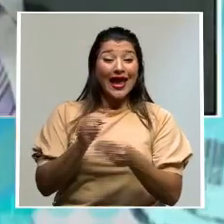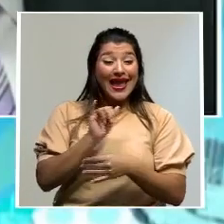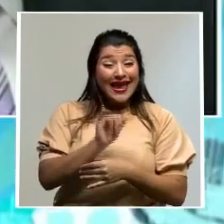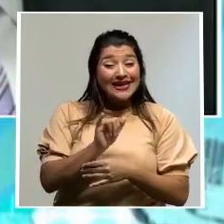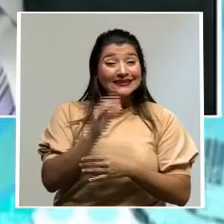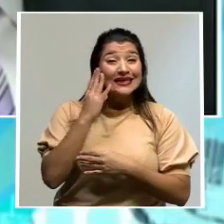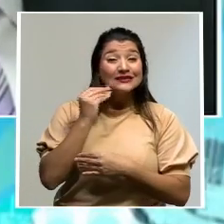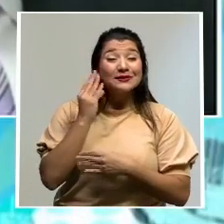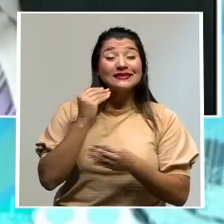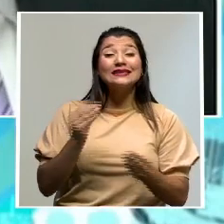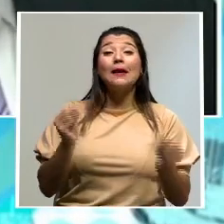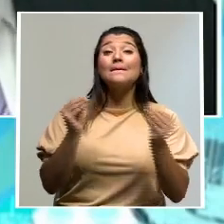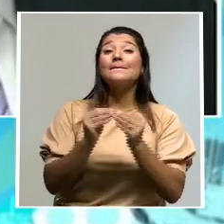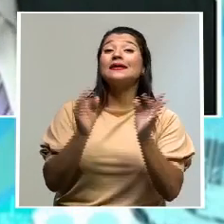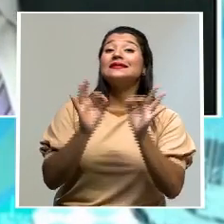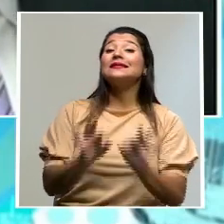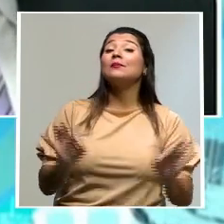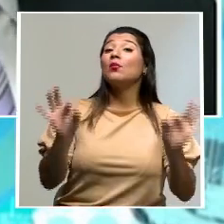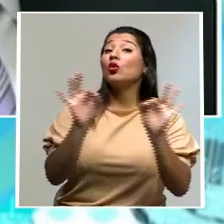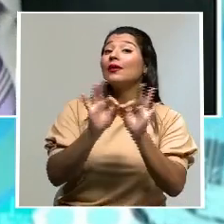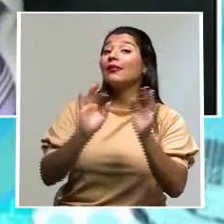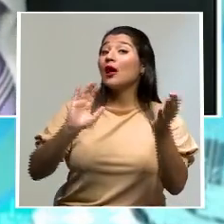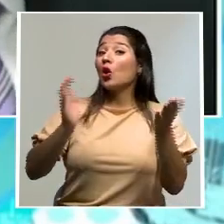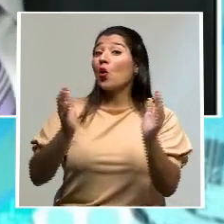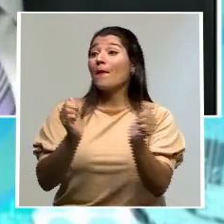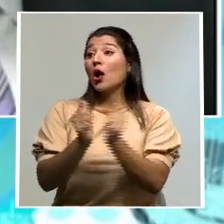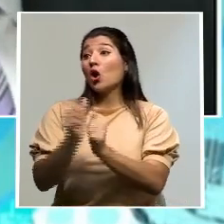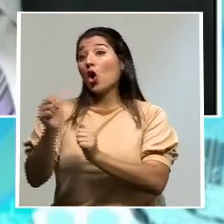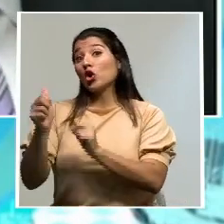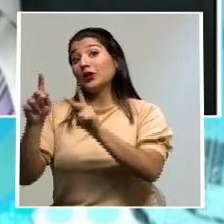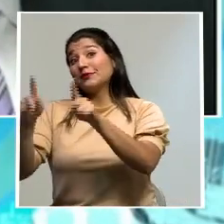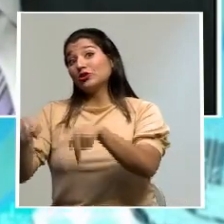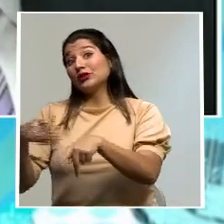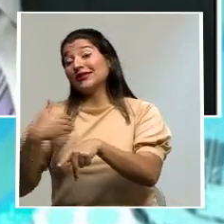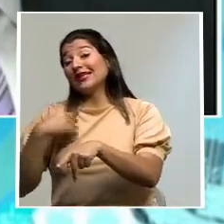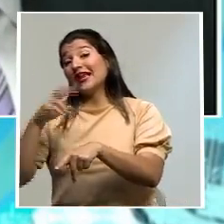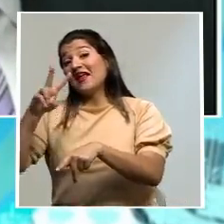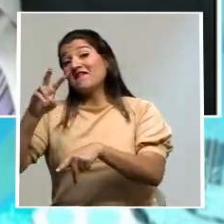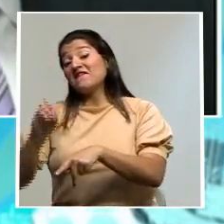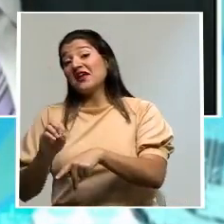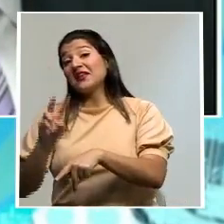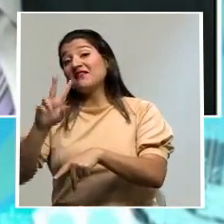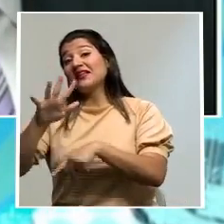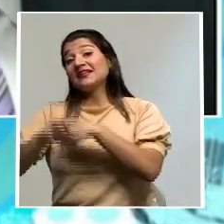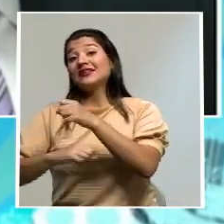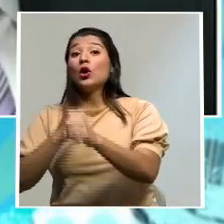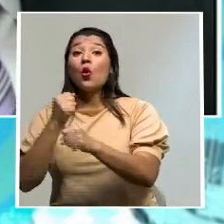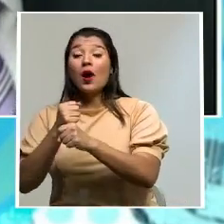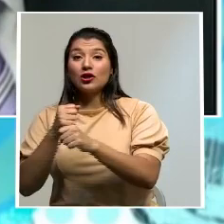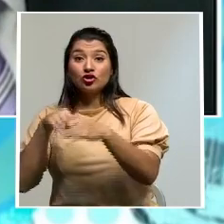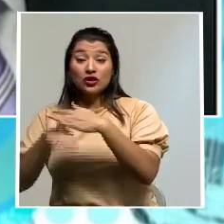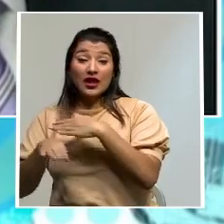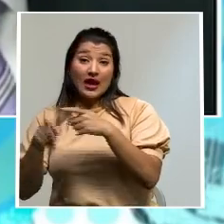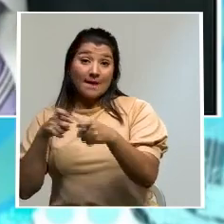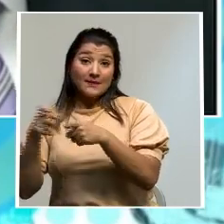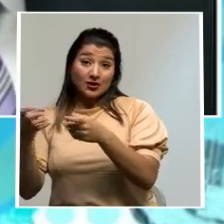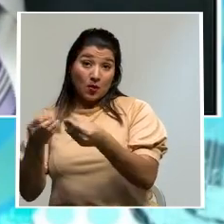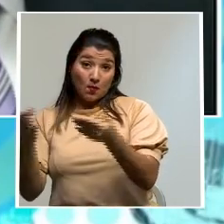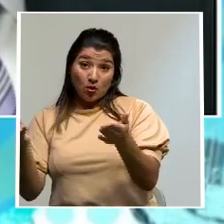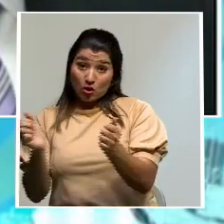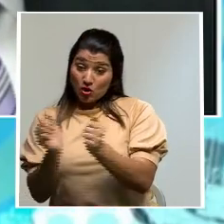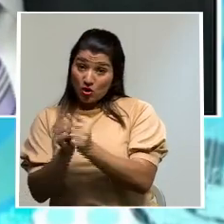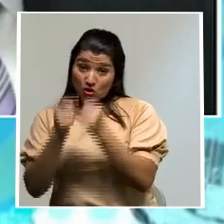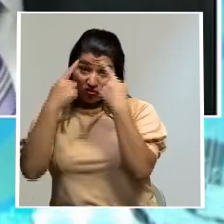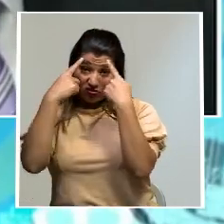más enriquecedora que la que tienen algunos que tienen 20, 25 años de estar en la administración pública con resultados